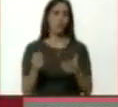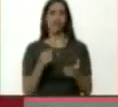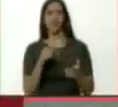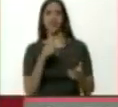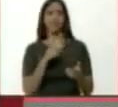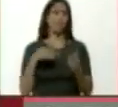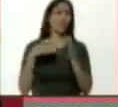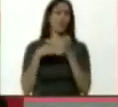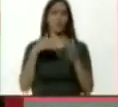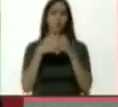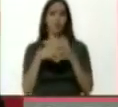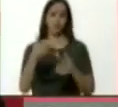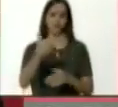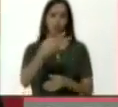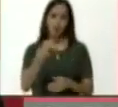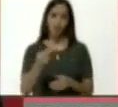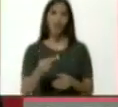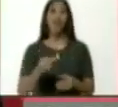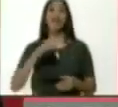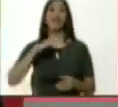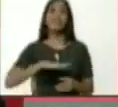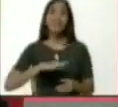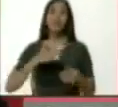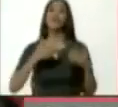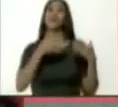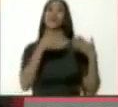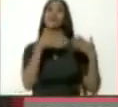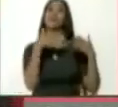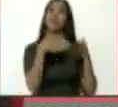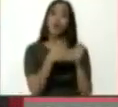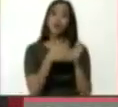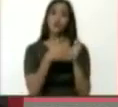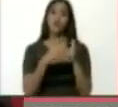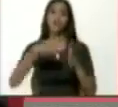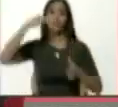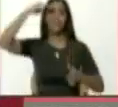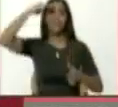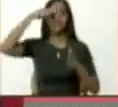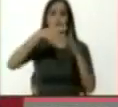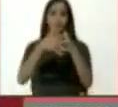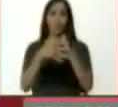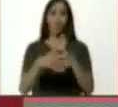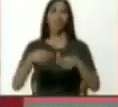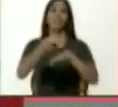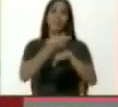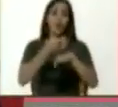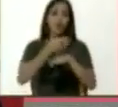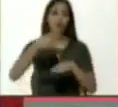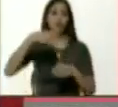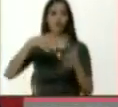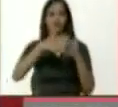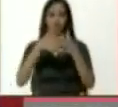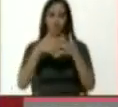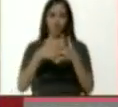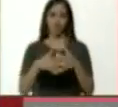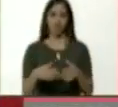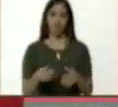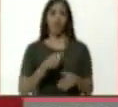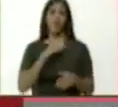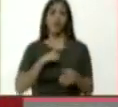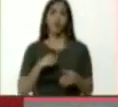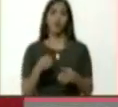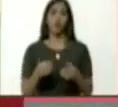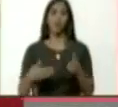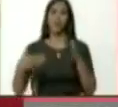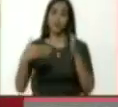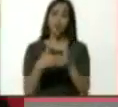de Estados Unidos. No, estamos en contra de la inversa, del militarismo estadounidense, del gobierno estadounidense. No estamos en contra del pueblo de Estados